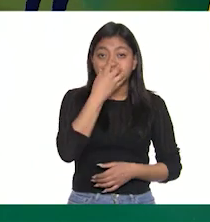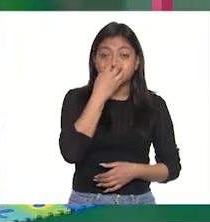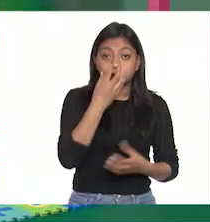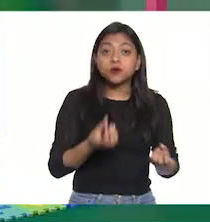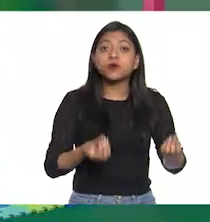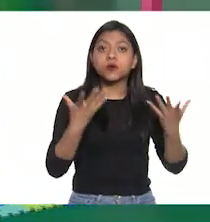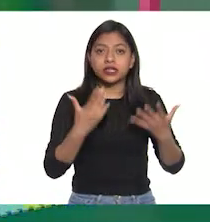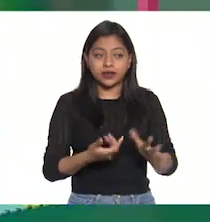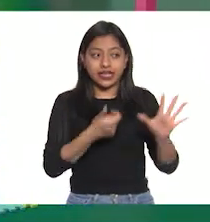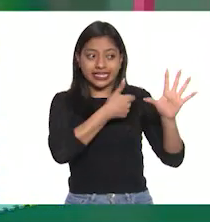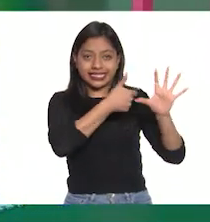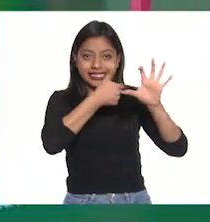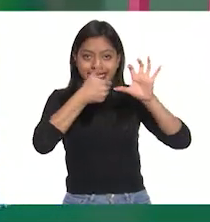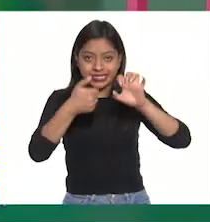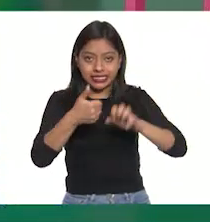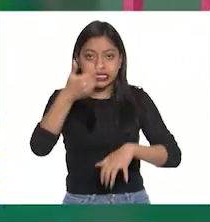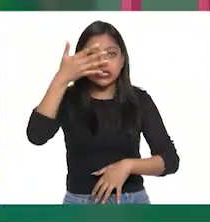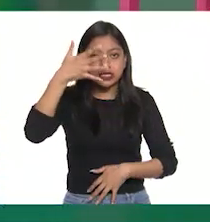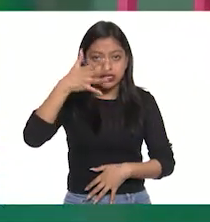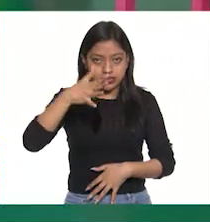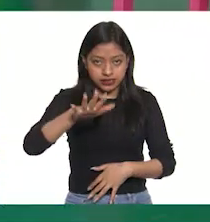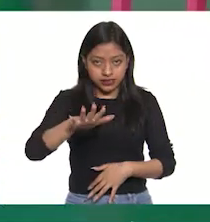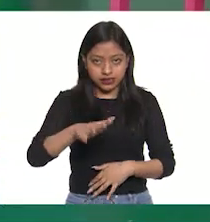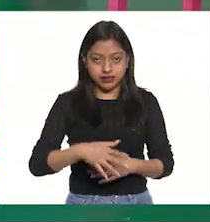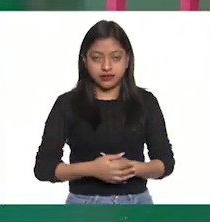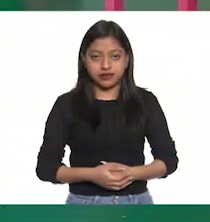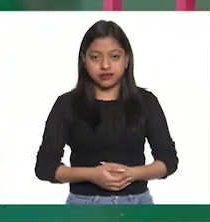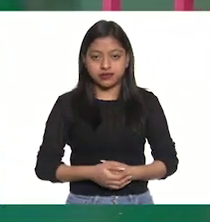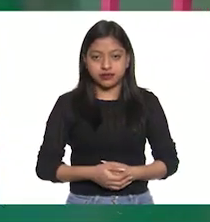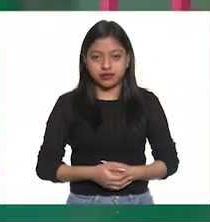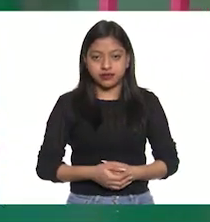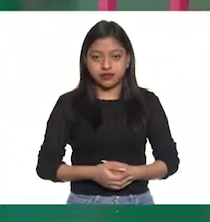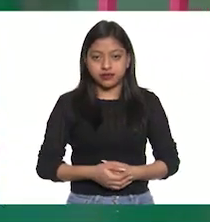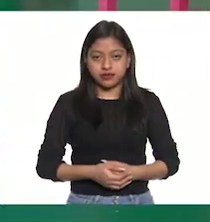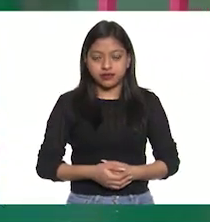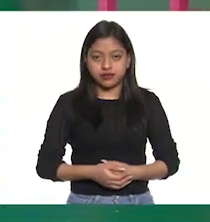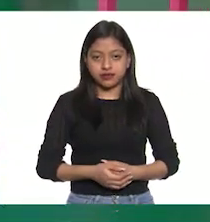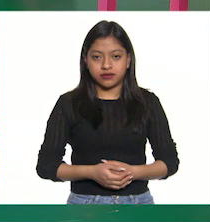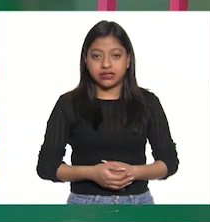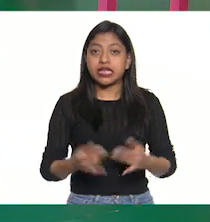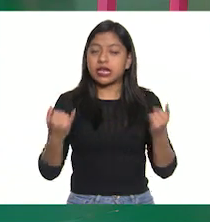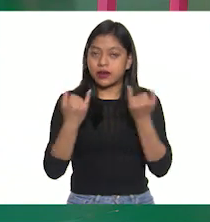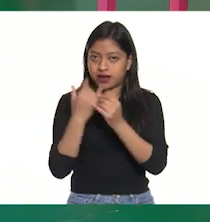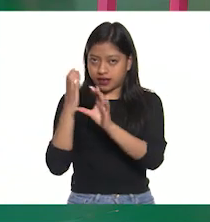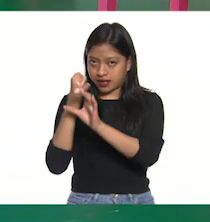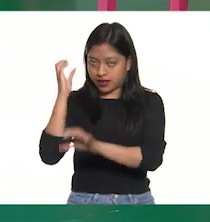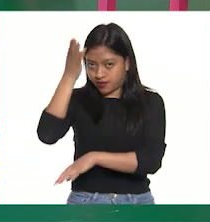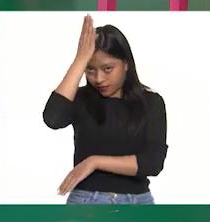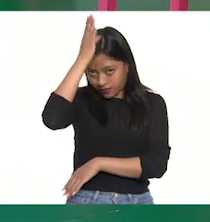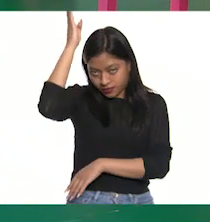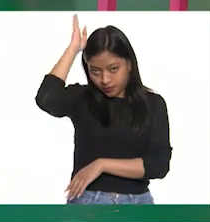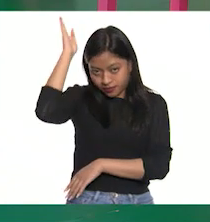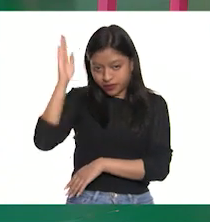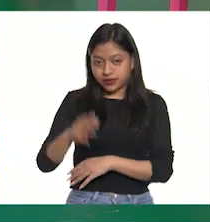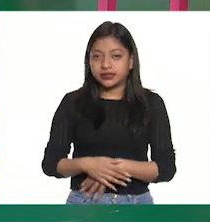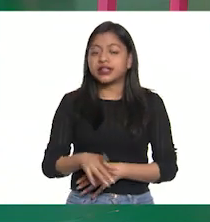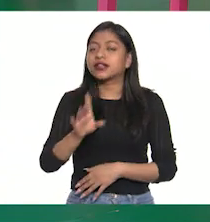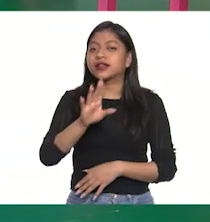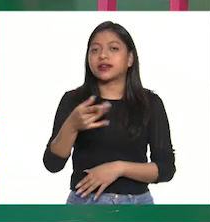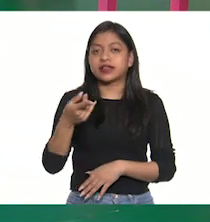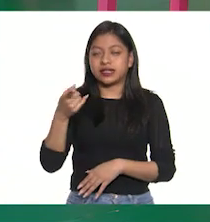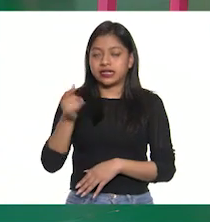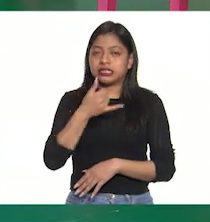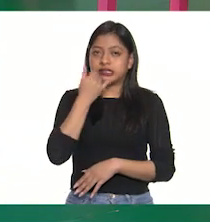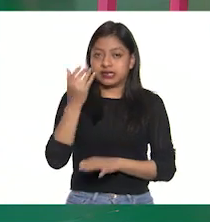costaba 610, ¿se acuerdan? Entonces tenemos... Ah, sí, el carrito costaba 610. Entonces,